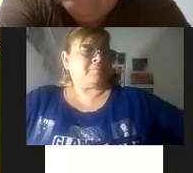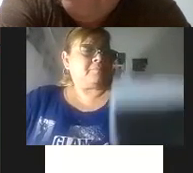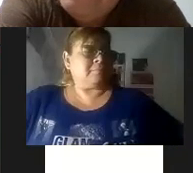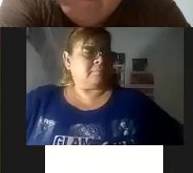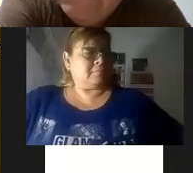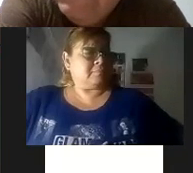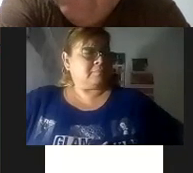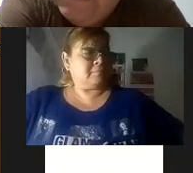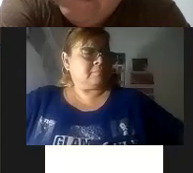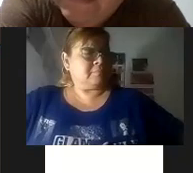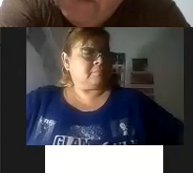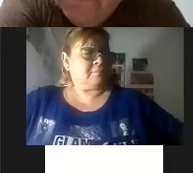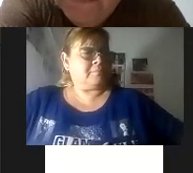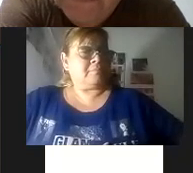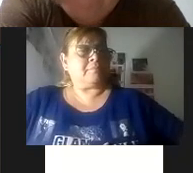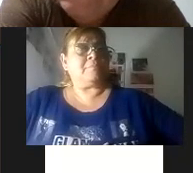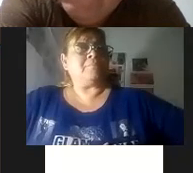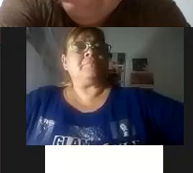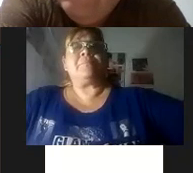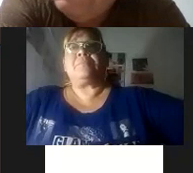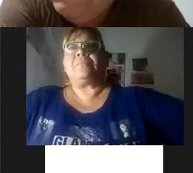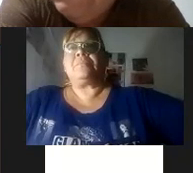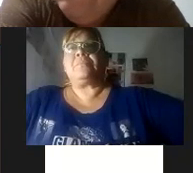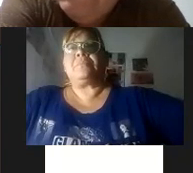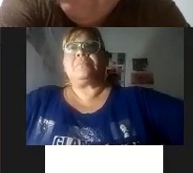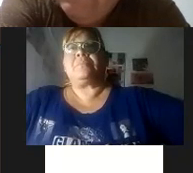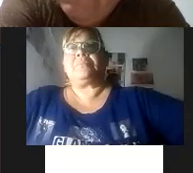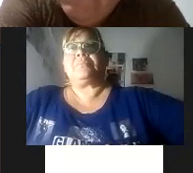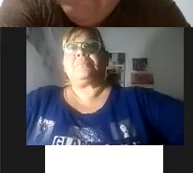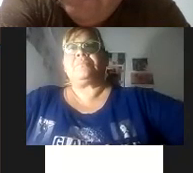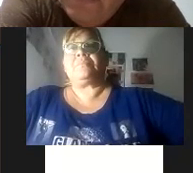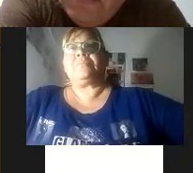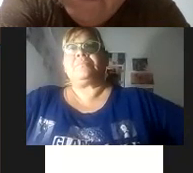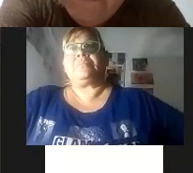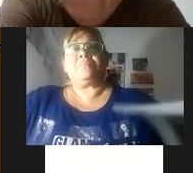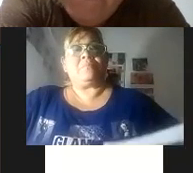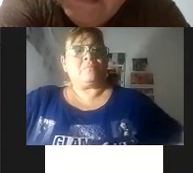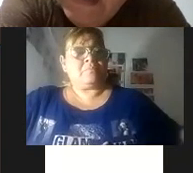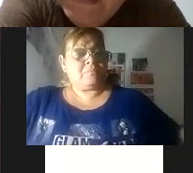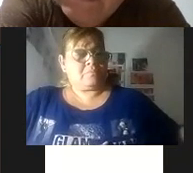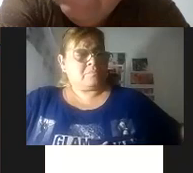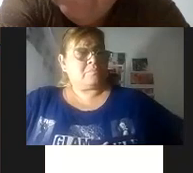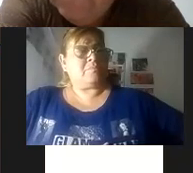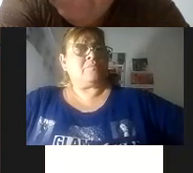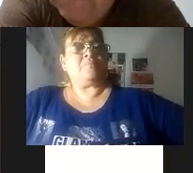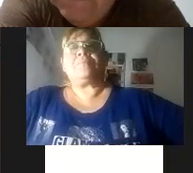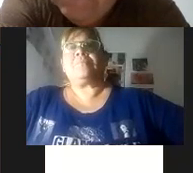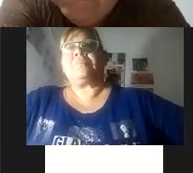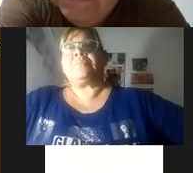El cuerpo tiende a un equilibrio. Y ese equilibrio tiene que ver con los minerales